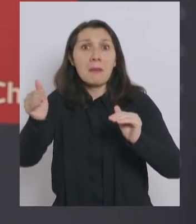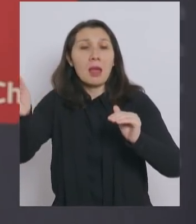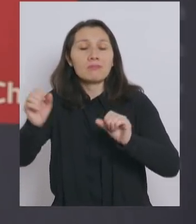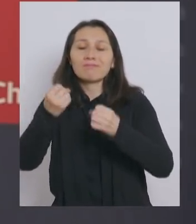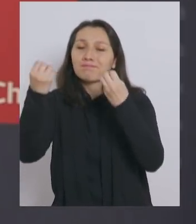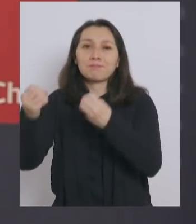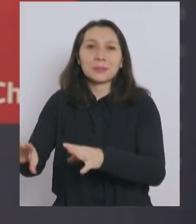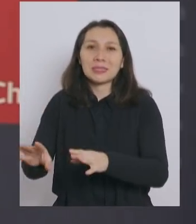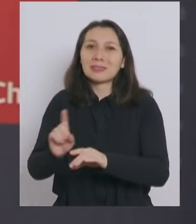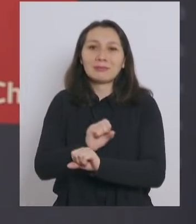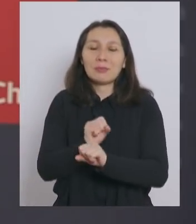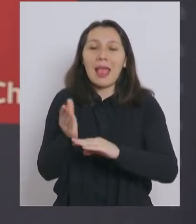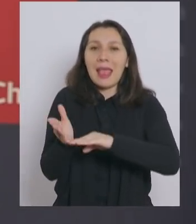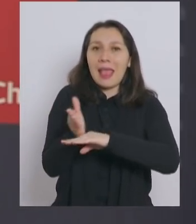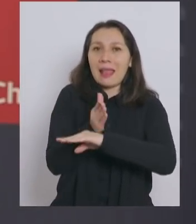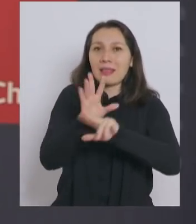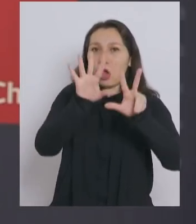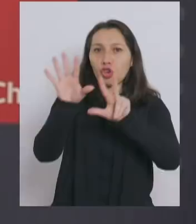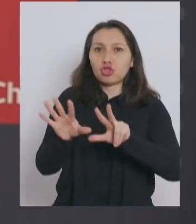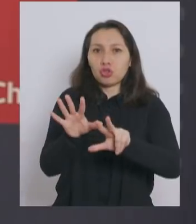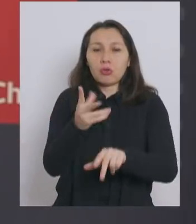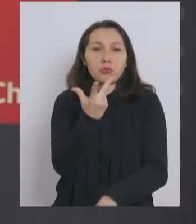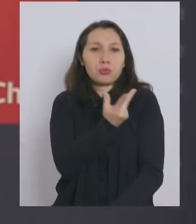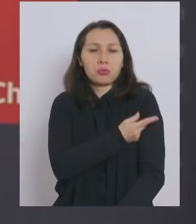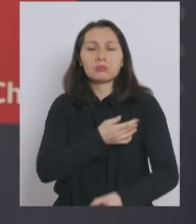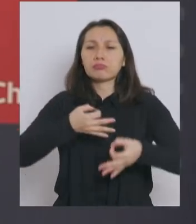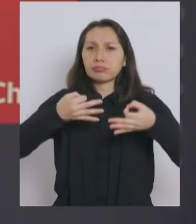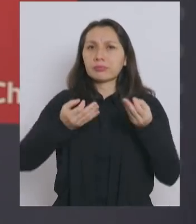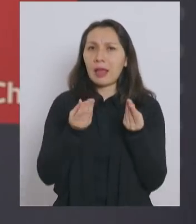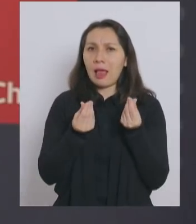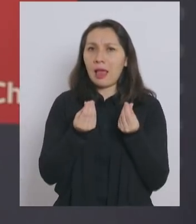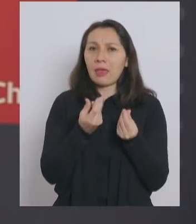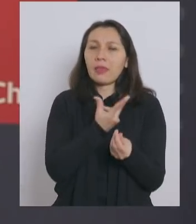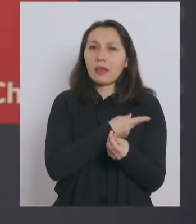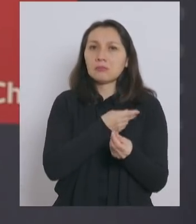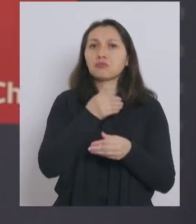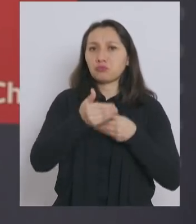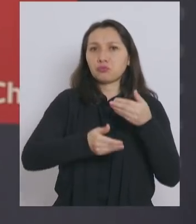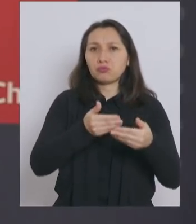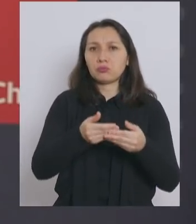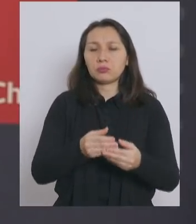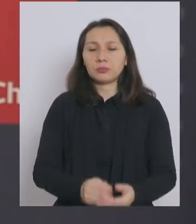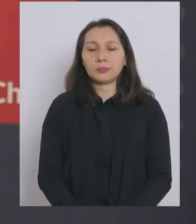debe descartarse para así asegurar la estabilidad y la calidad del producto.